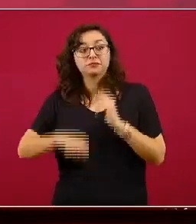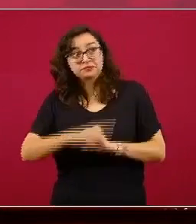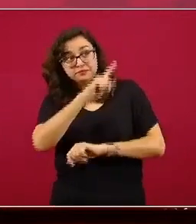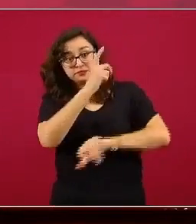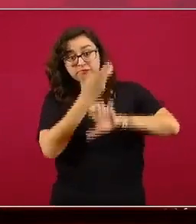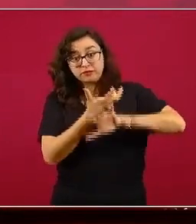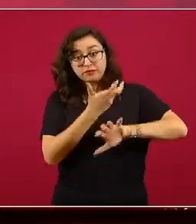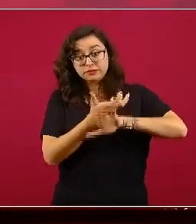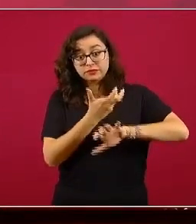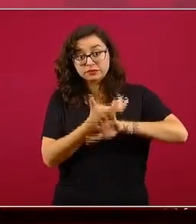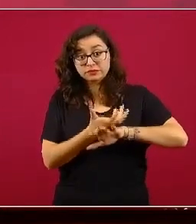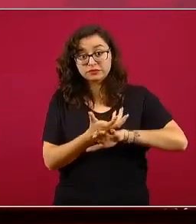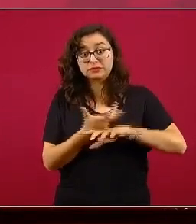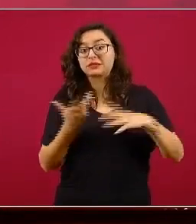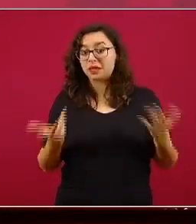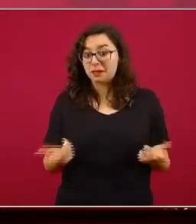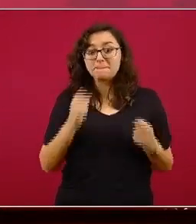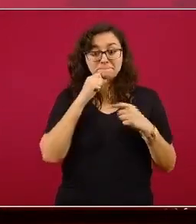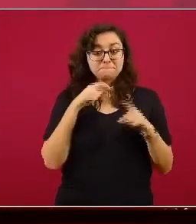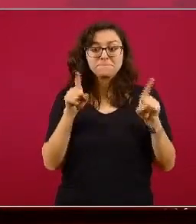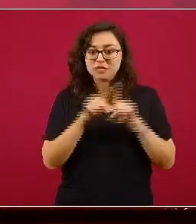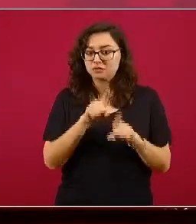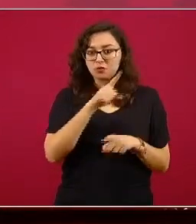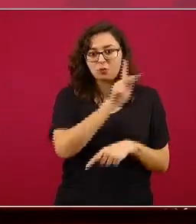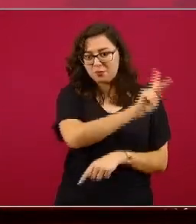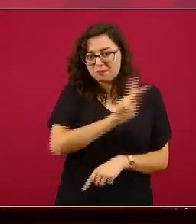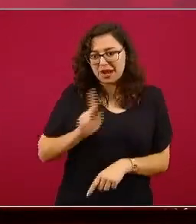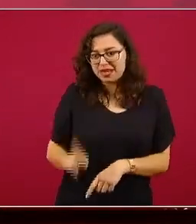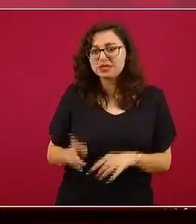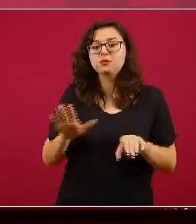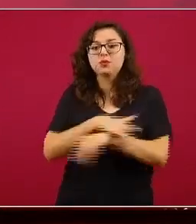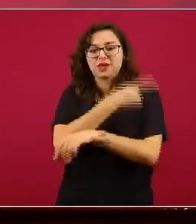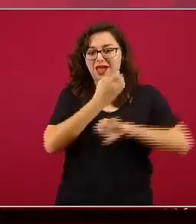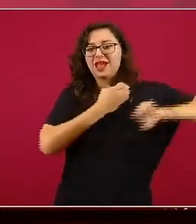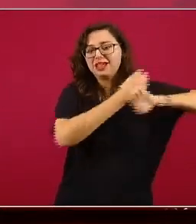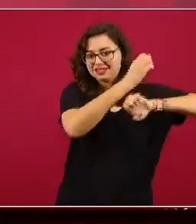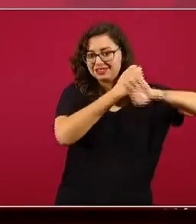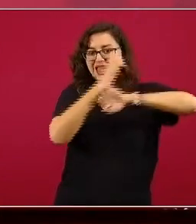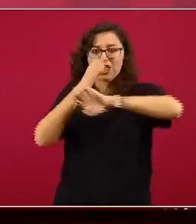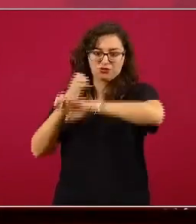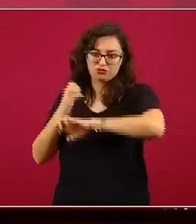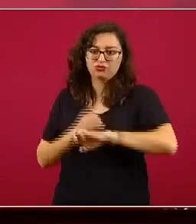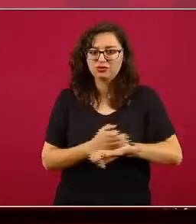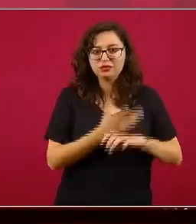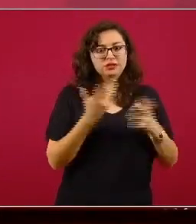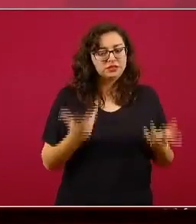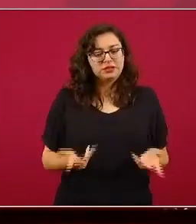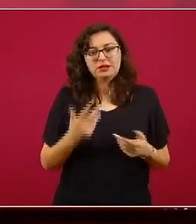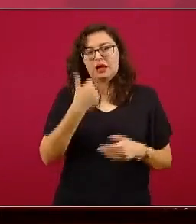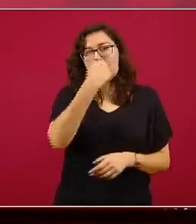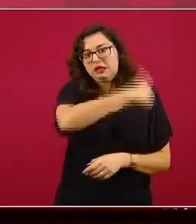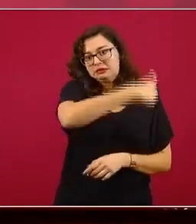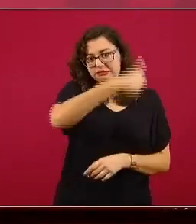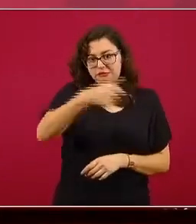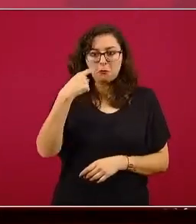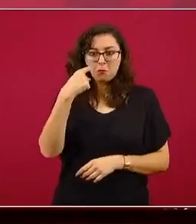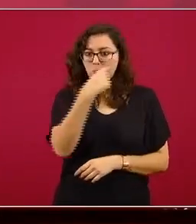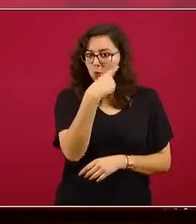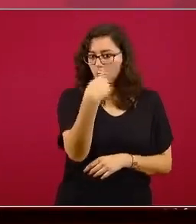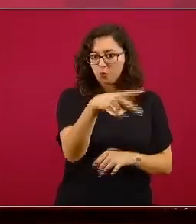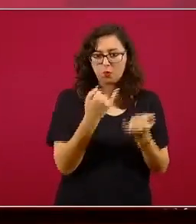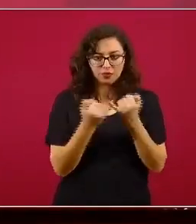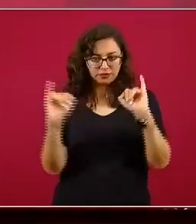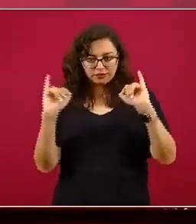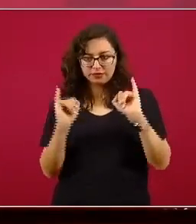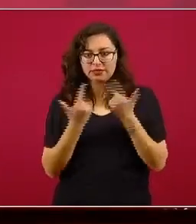Estados Unidos. Estados Unidos es también una república federal, igual que lo es México, y los estados son libres y soberanos,